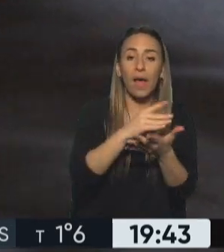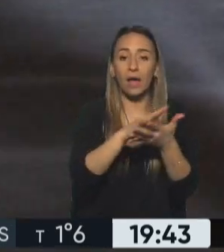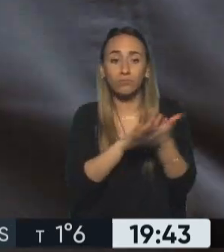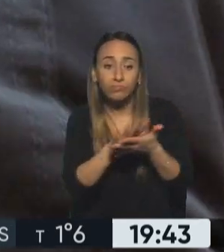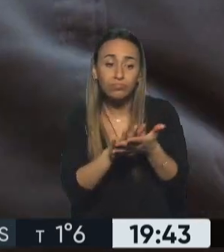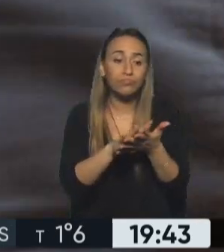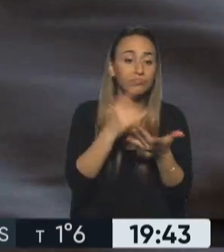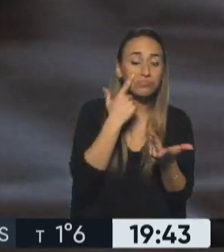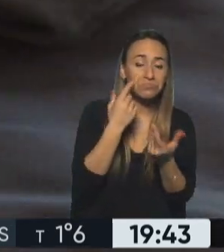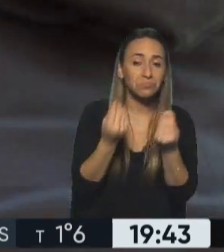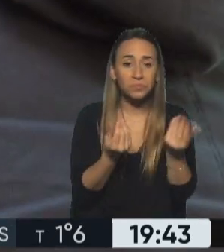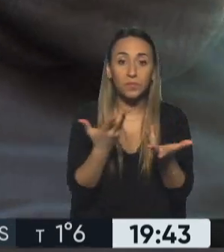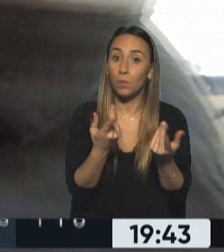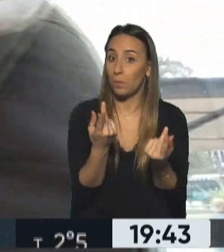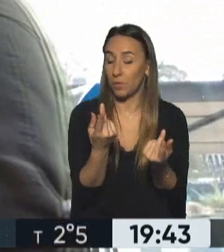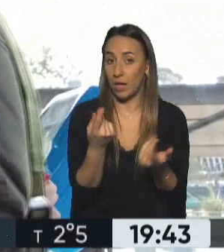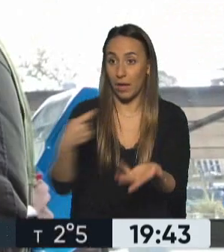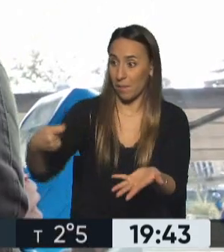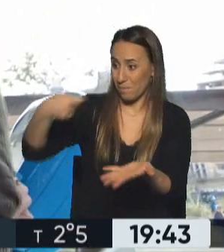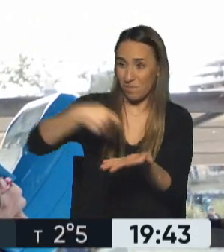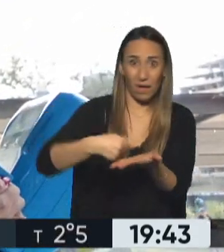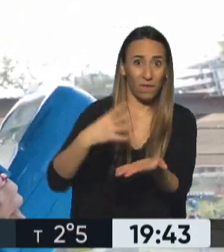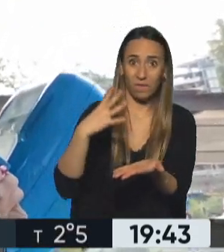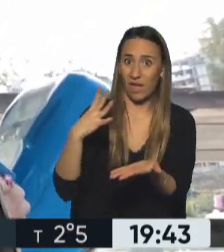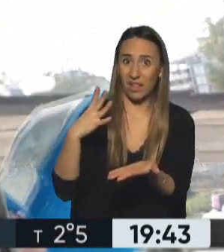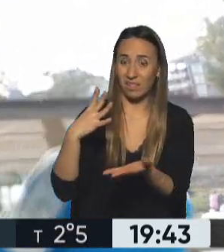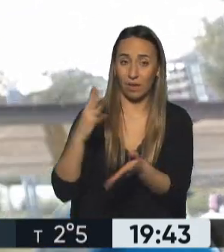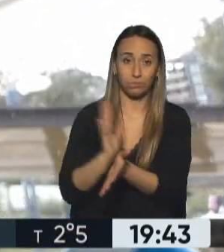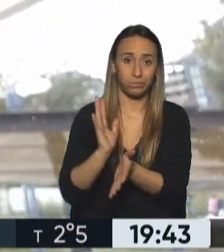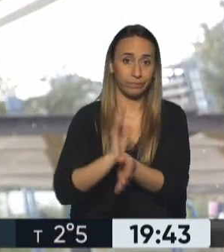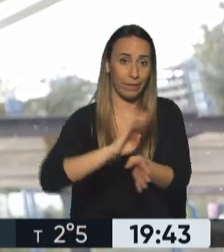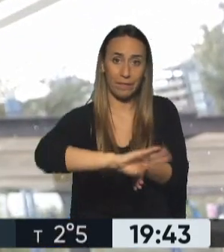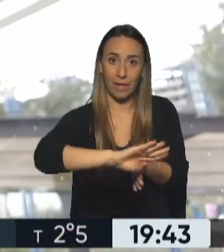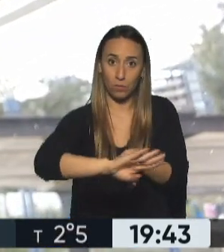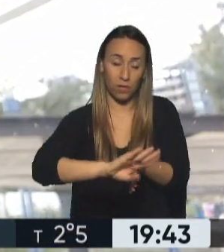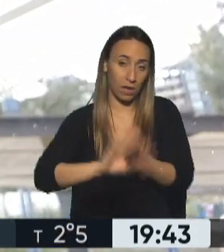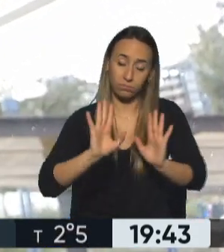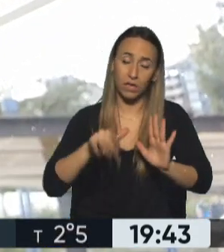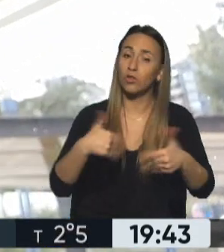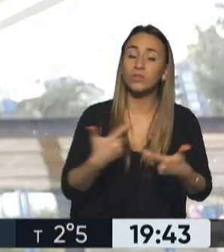este magro e insuficiente pago, informaron las entidades.